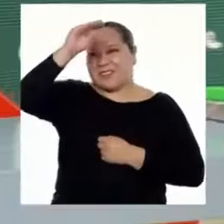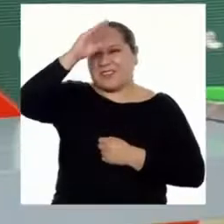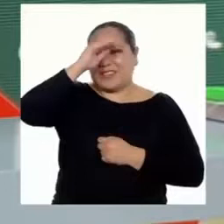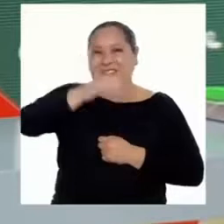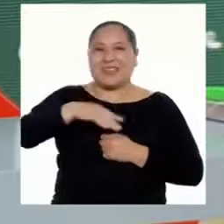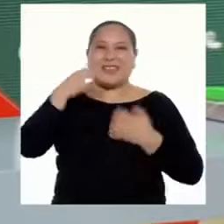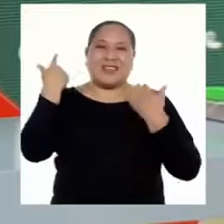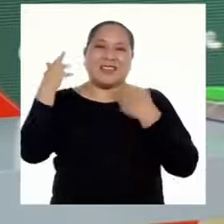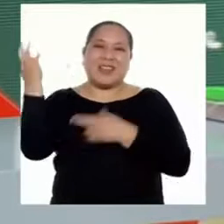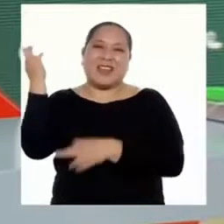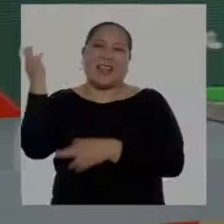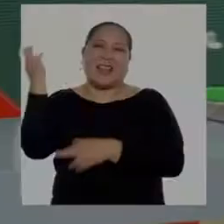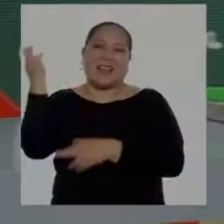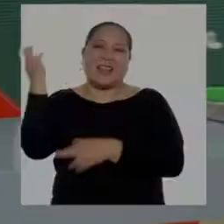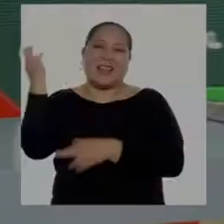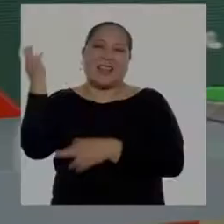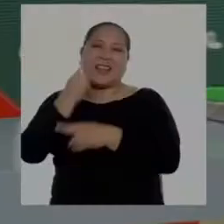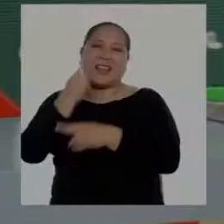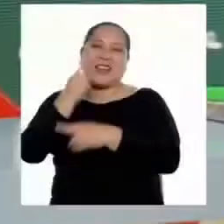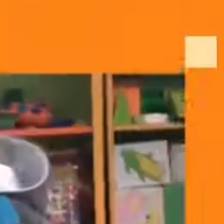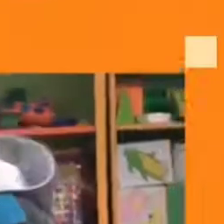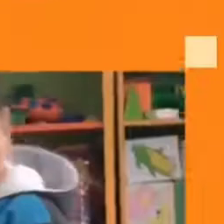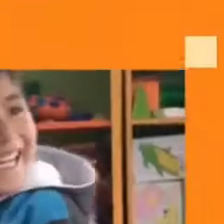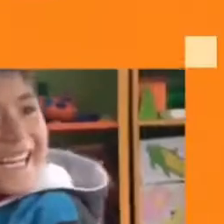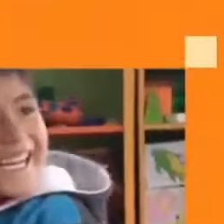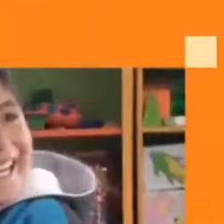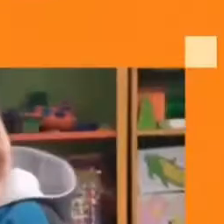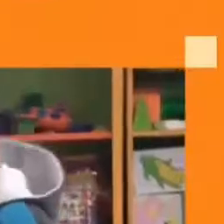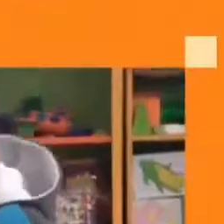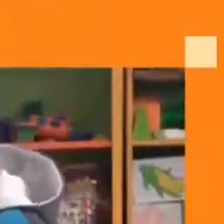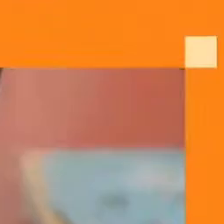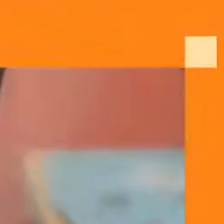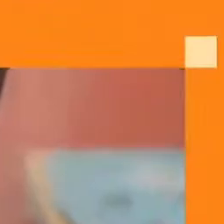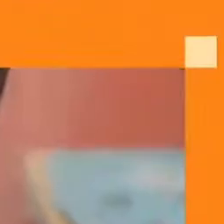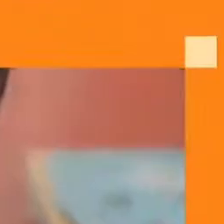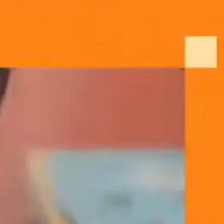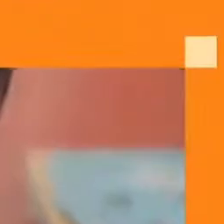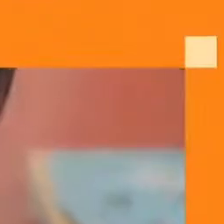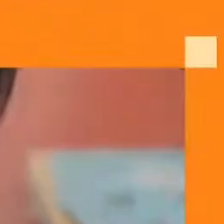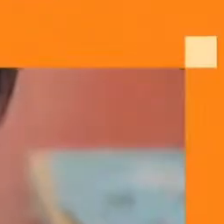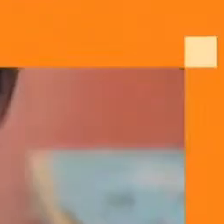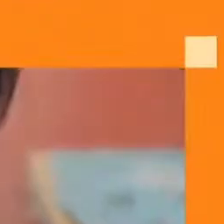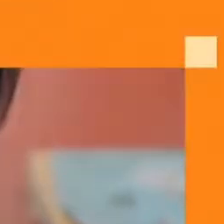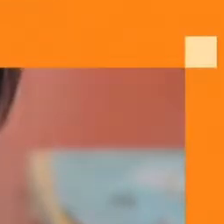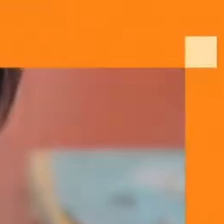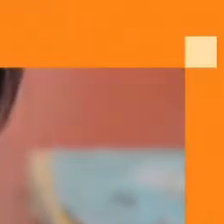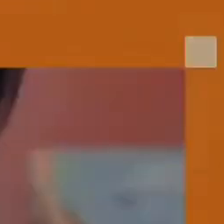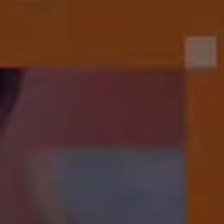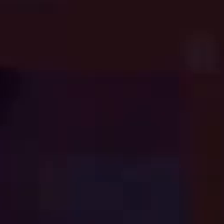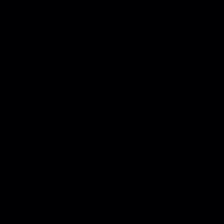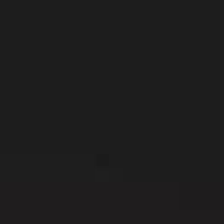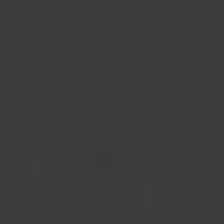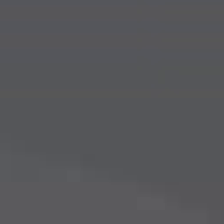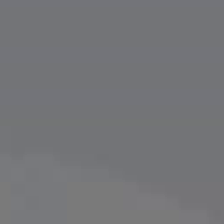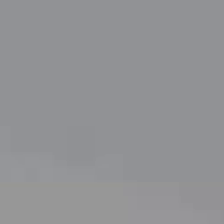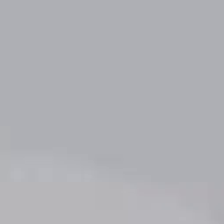chicos, ya regresamos. Aprendo en casa, secundaria.